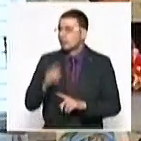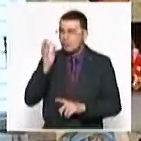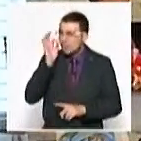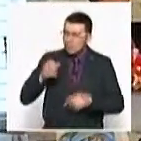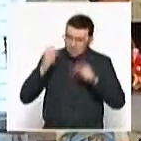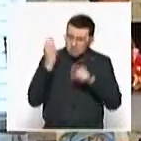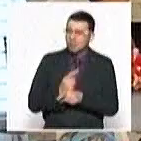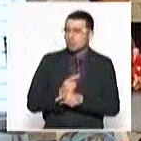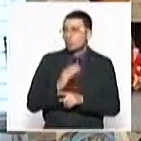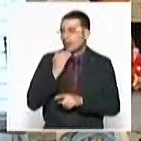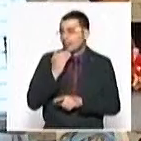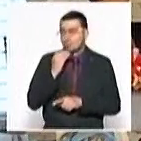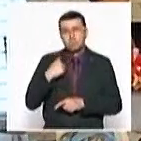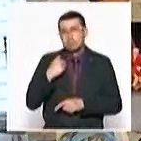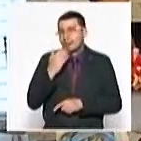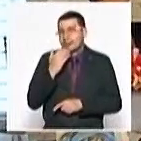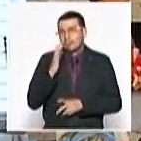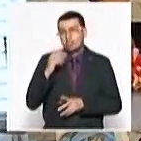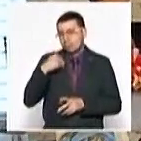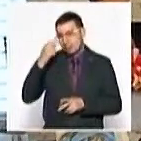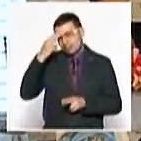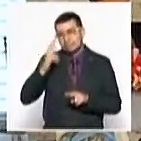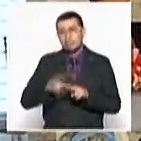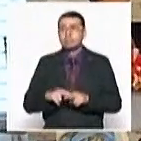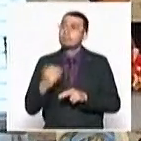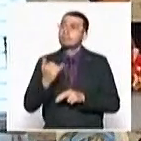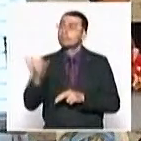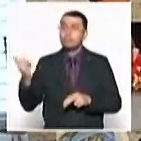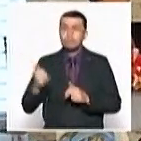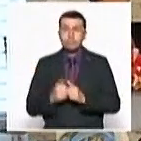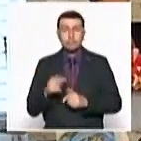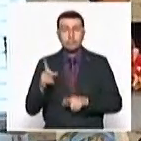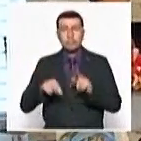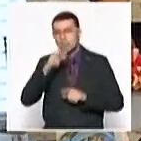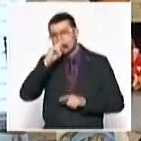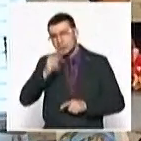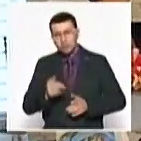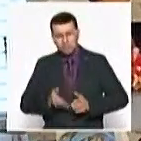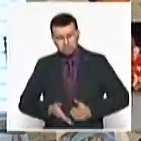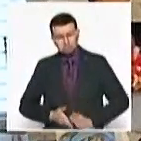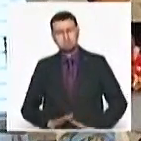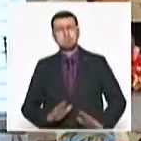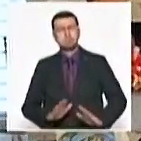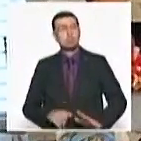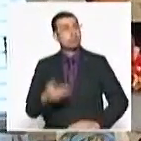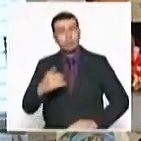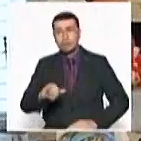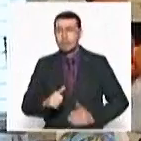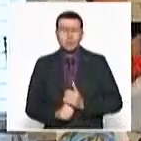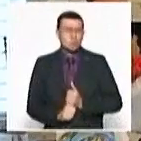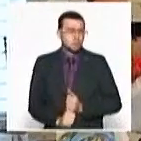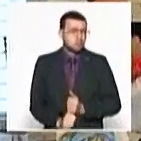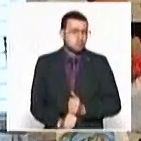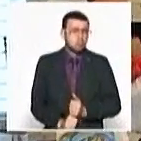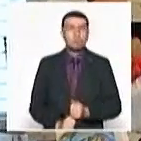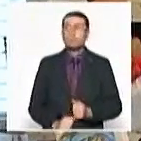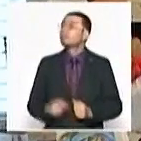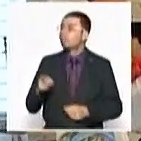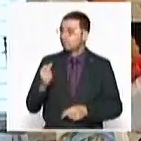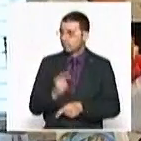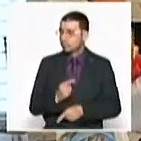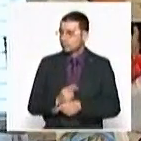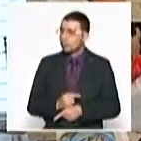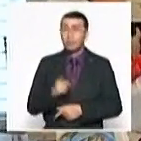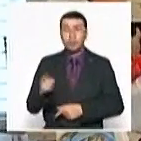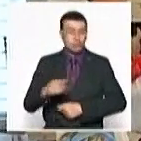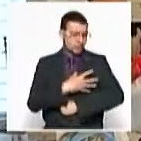algo, porque está sucediendo mucho. Y es que los niños cuando nacen, nacen estreñidos. Sí, pero es porque la leche materna, en